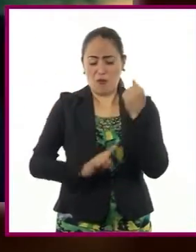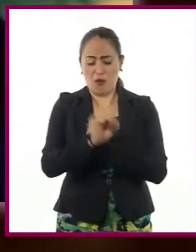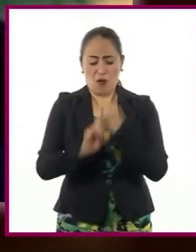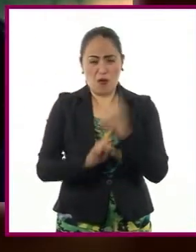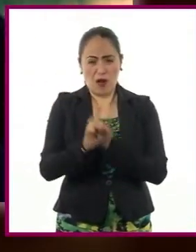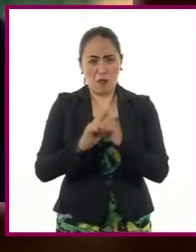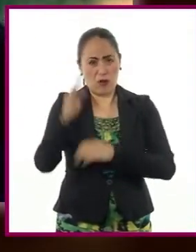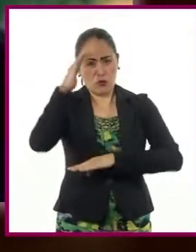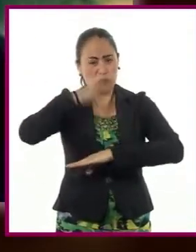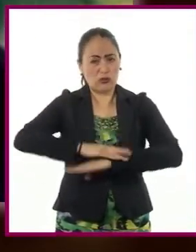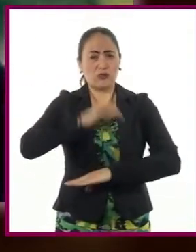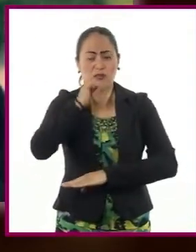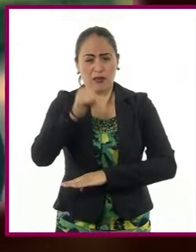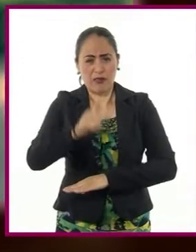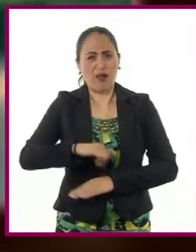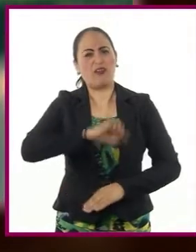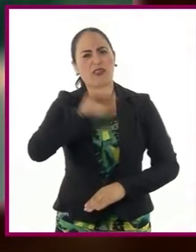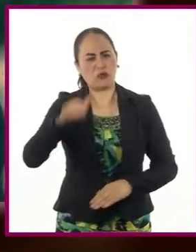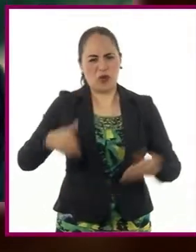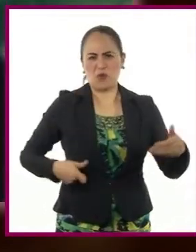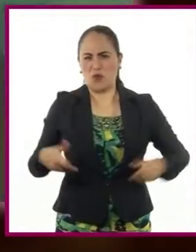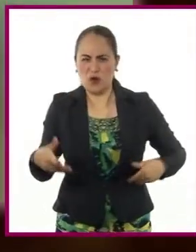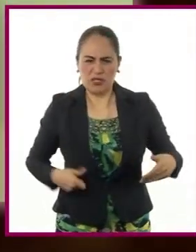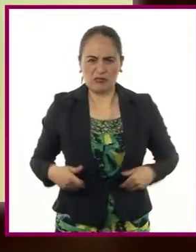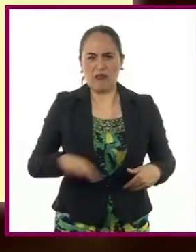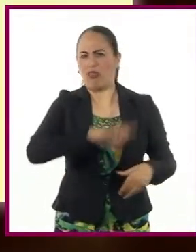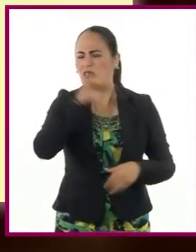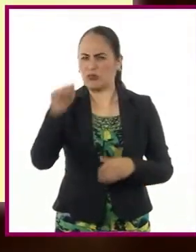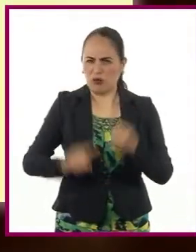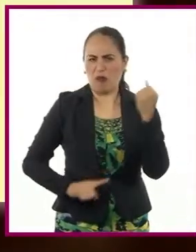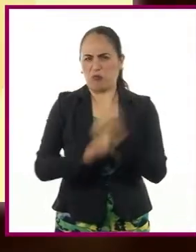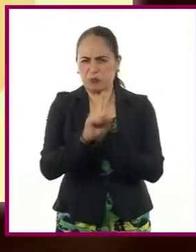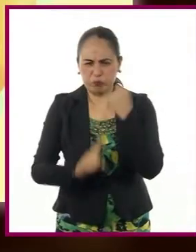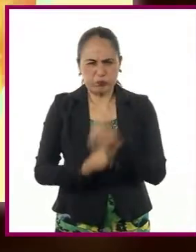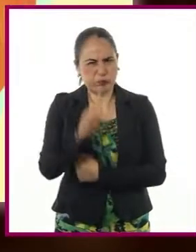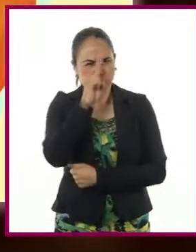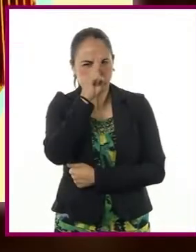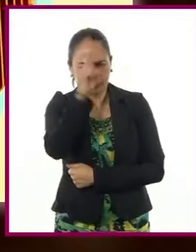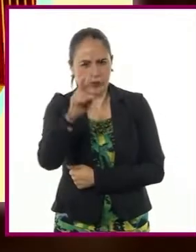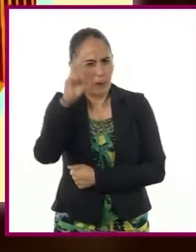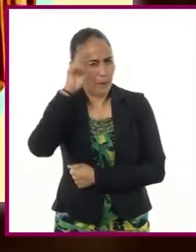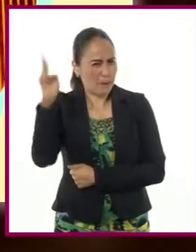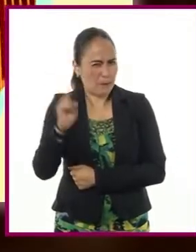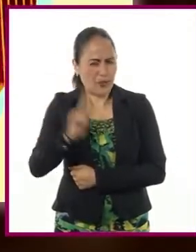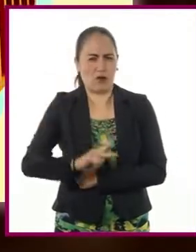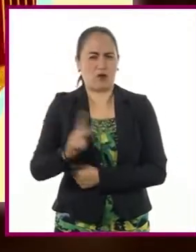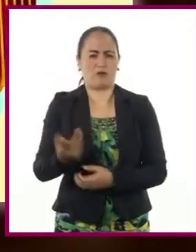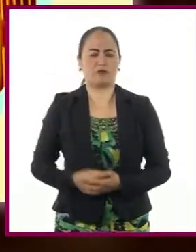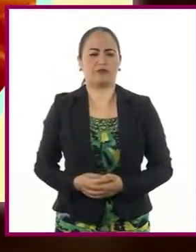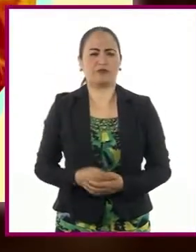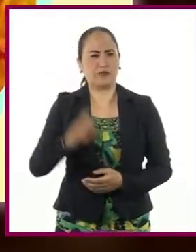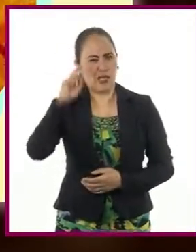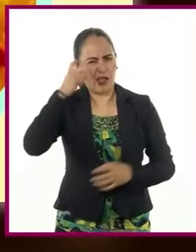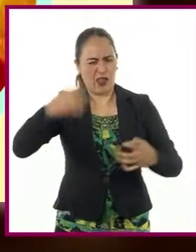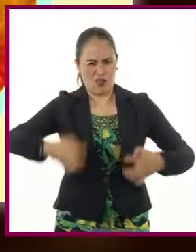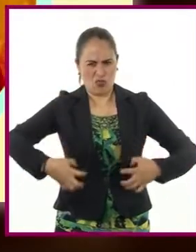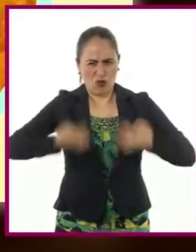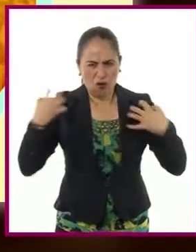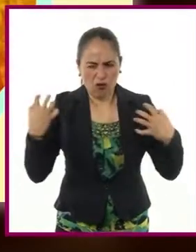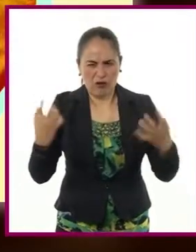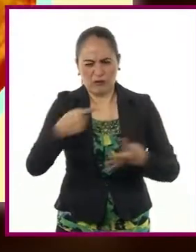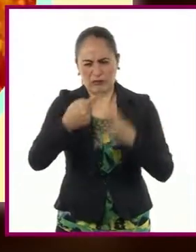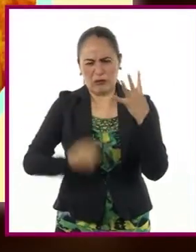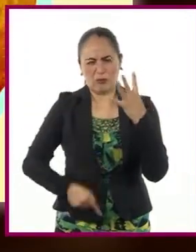molestia y pueden desencadenar actos violentos. La ira y el enojo suelen conducir a la violencia, que es un acto